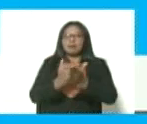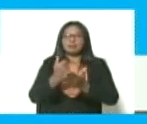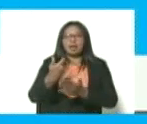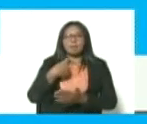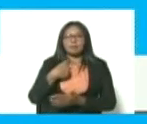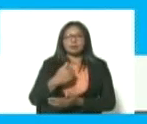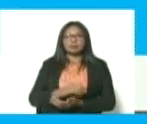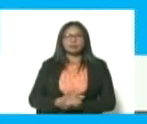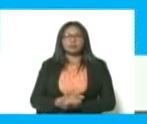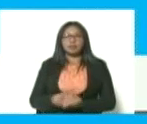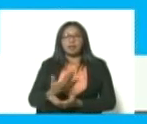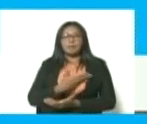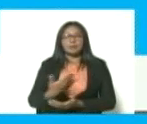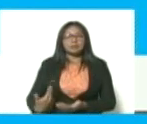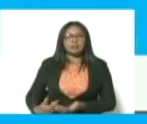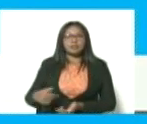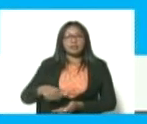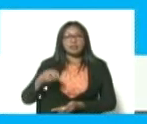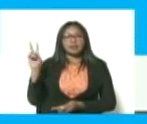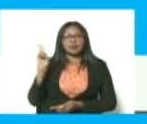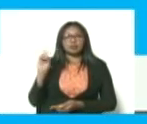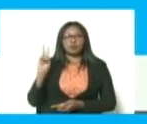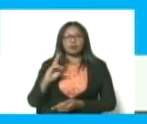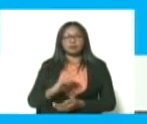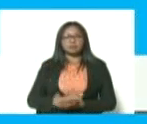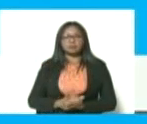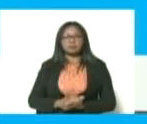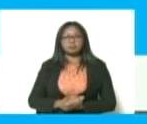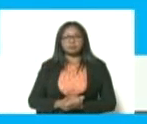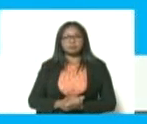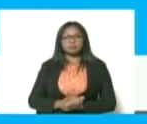venían a matar al presidente de Venezuela.